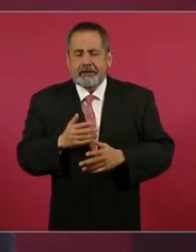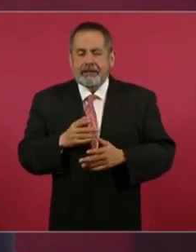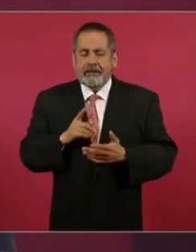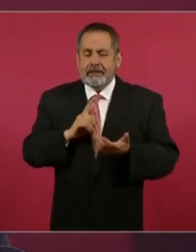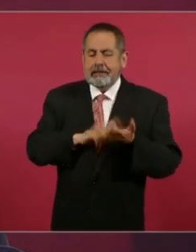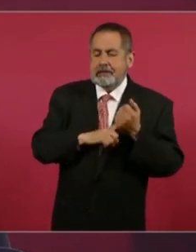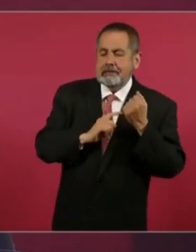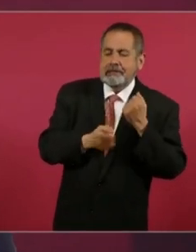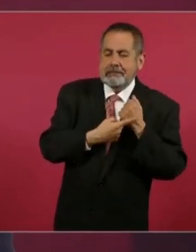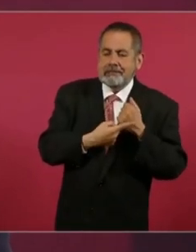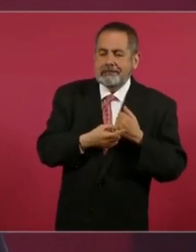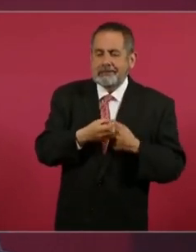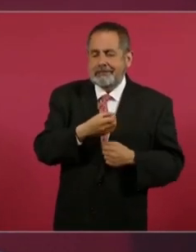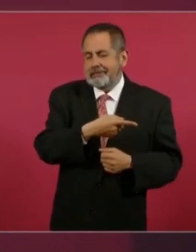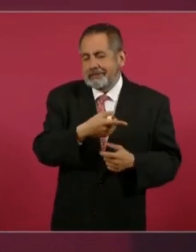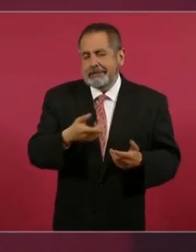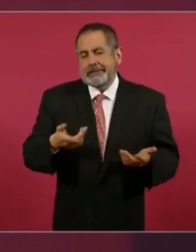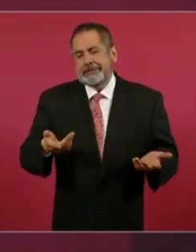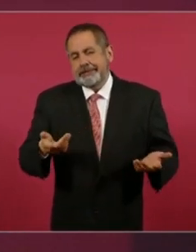porque